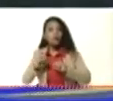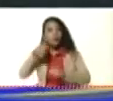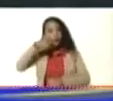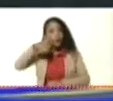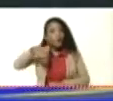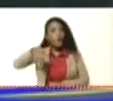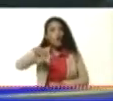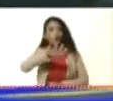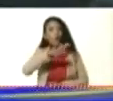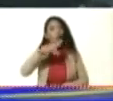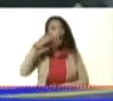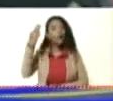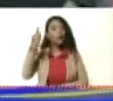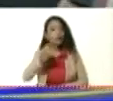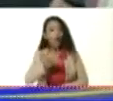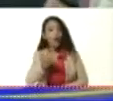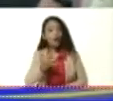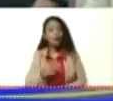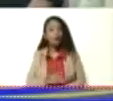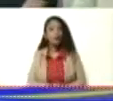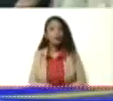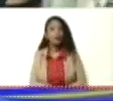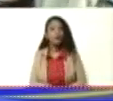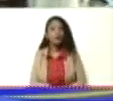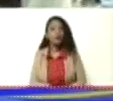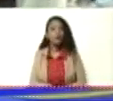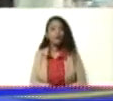poblaciones originarias.